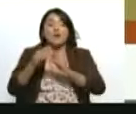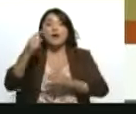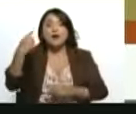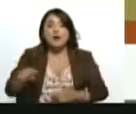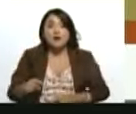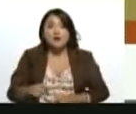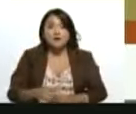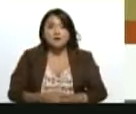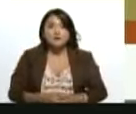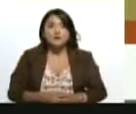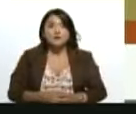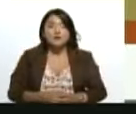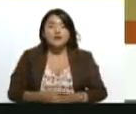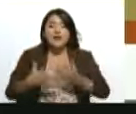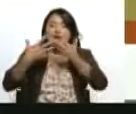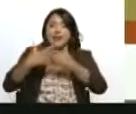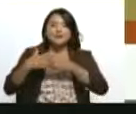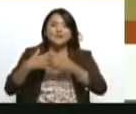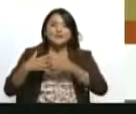una subestación eléctrica,